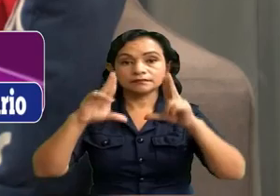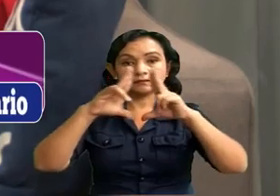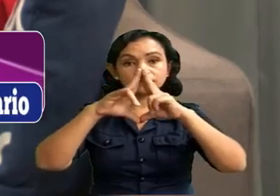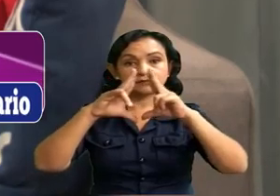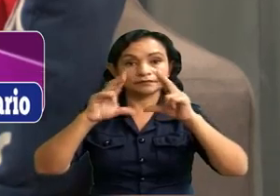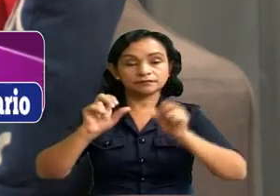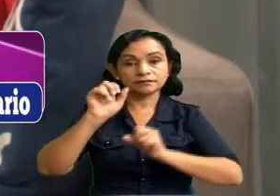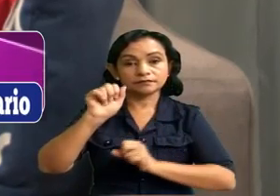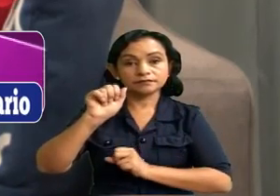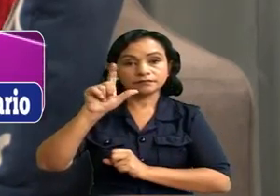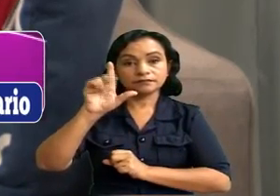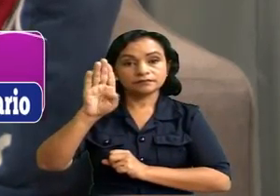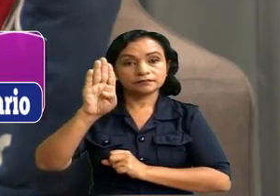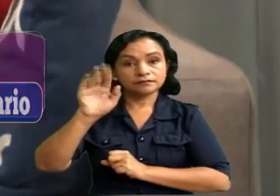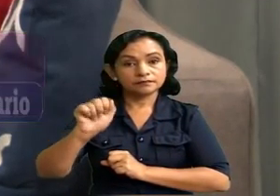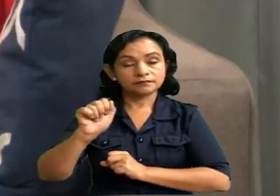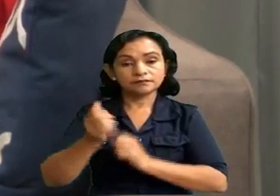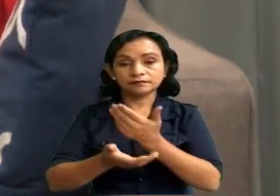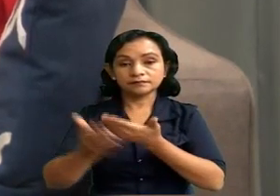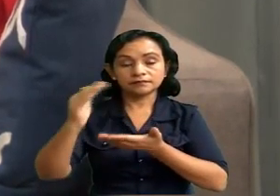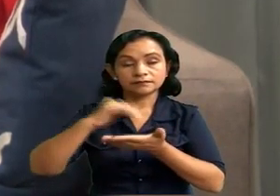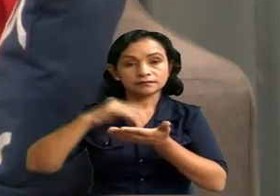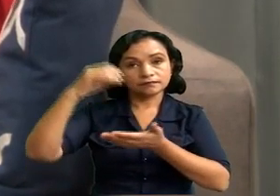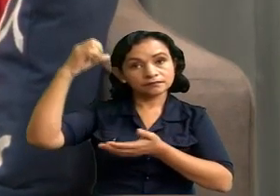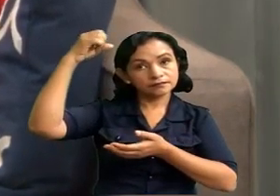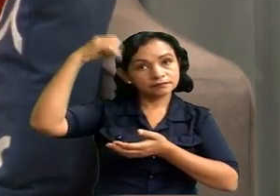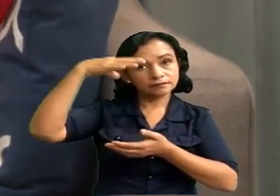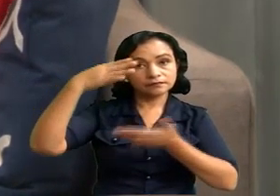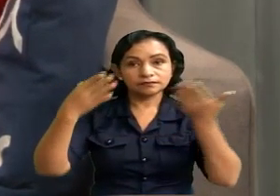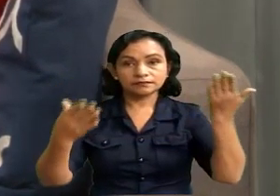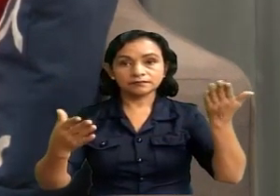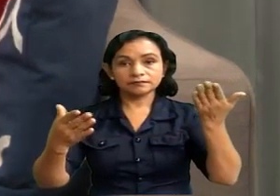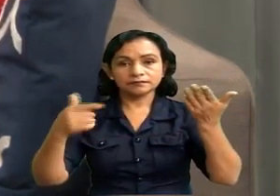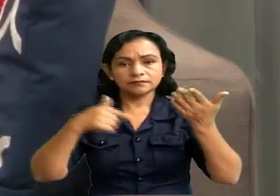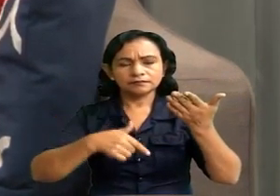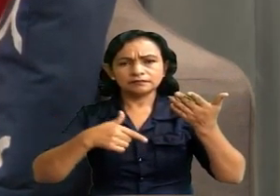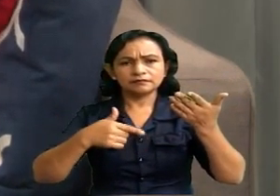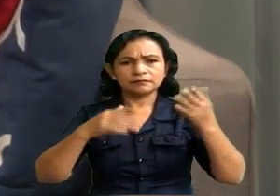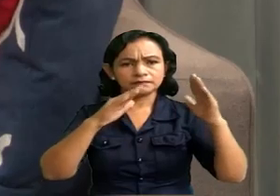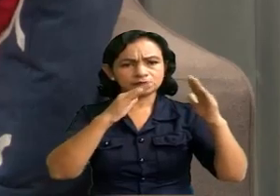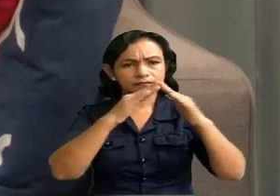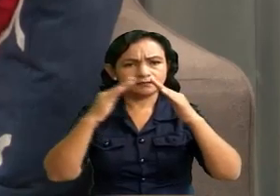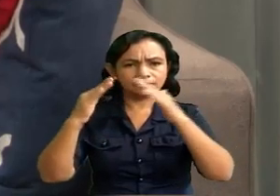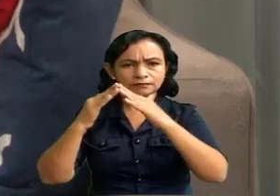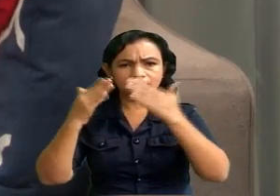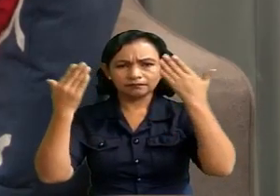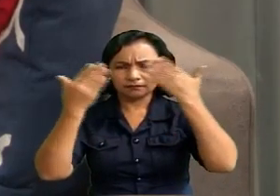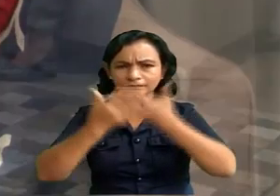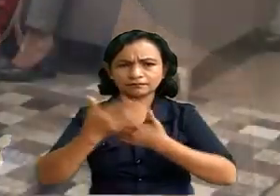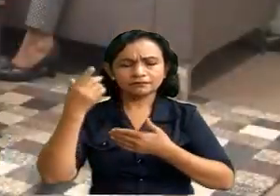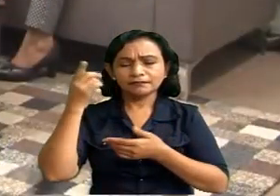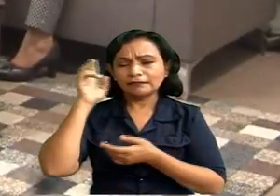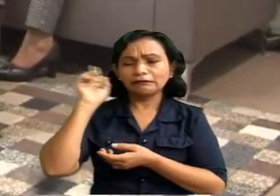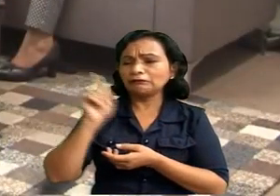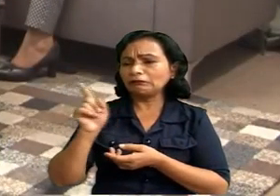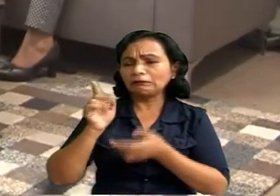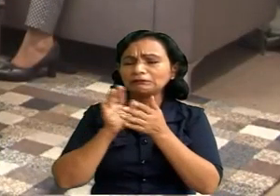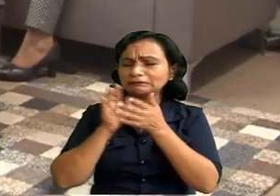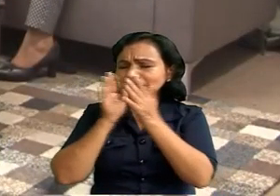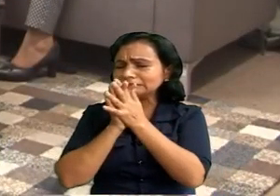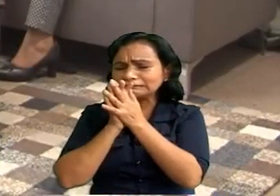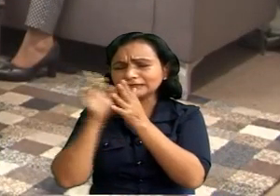alba, inmediatamente entra la luz. Si aquí ya estábamos en oscura, y eso no lo podemos olvidar. No me acordé, por favor, Joana. No lo podemos